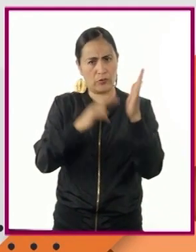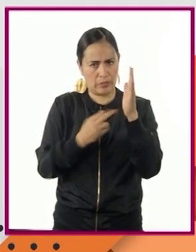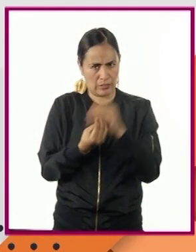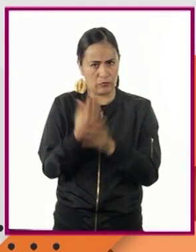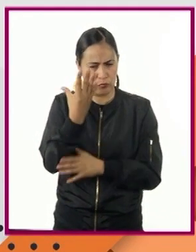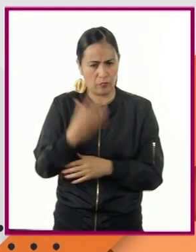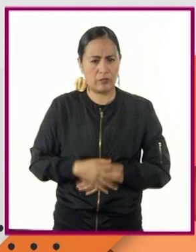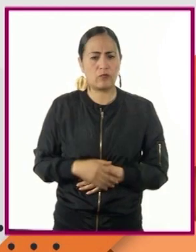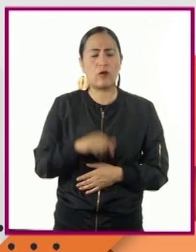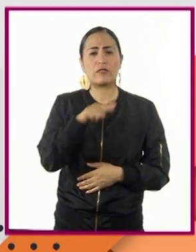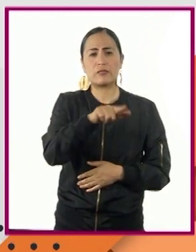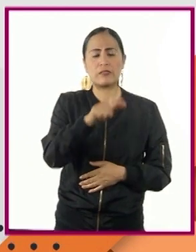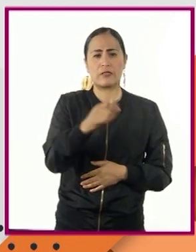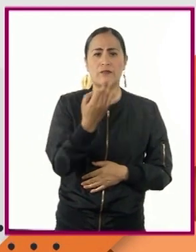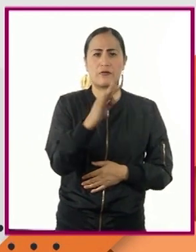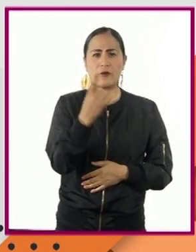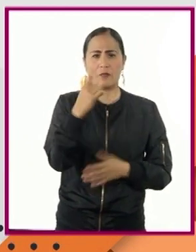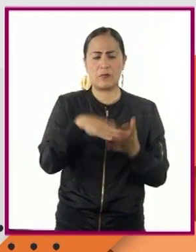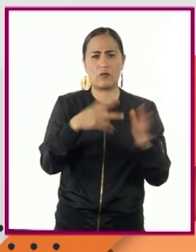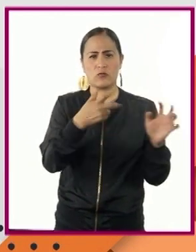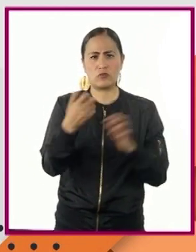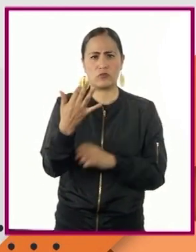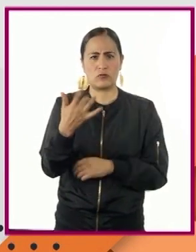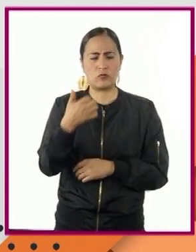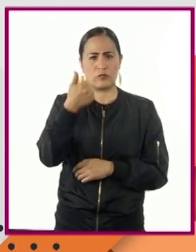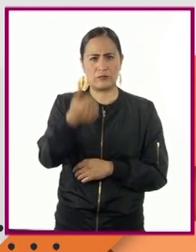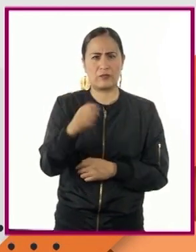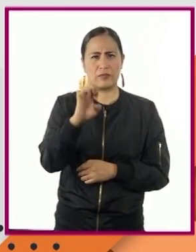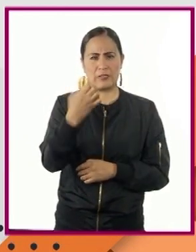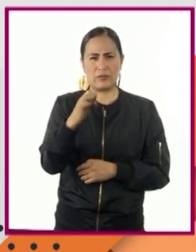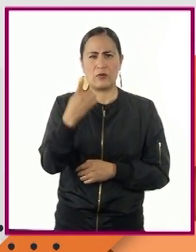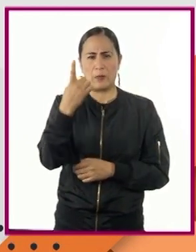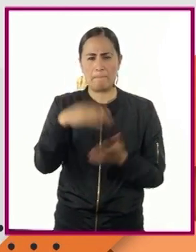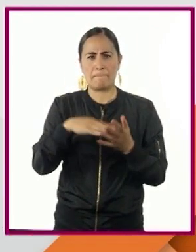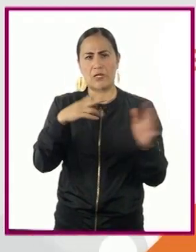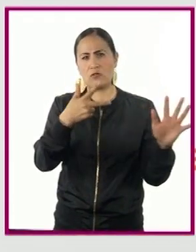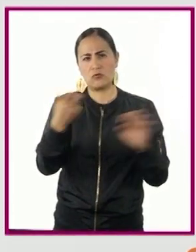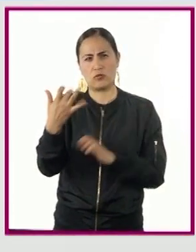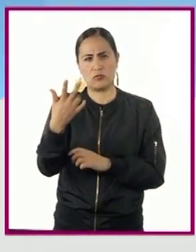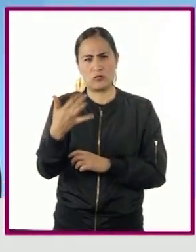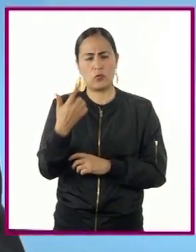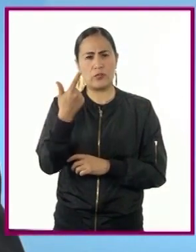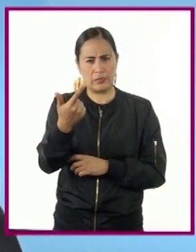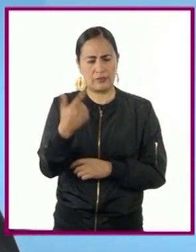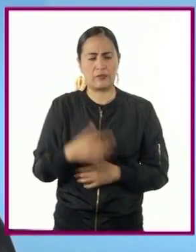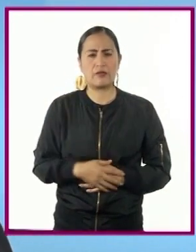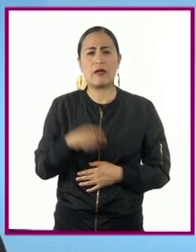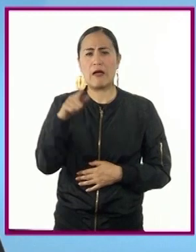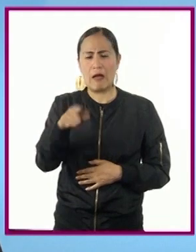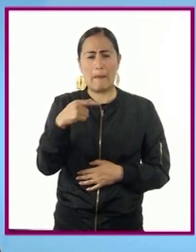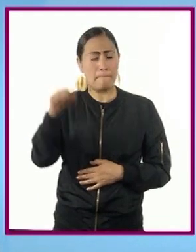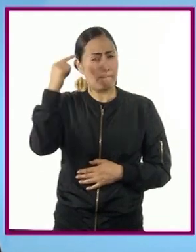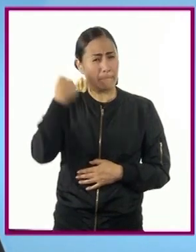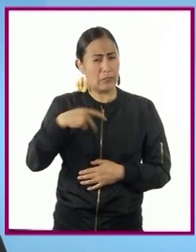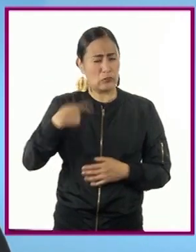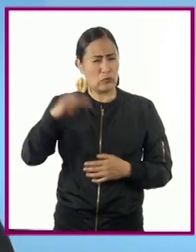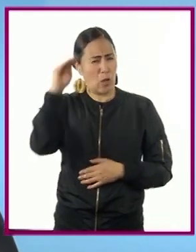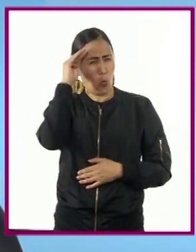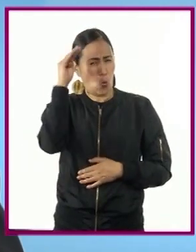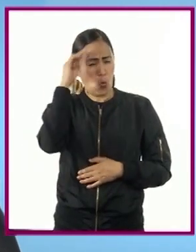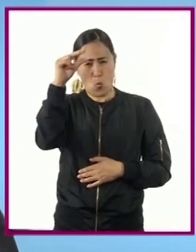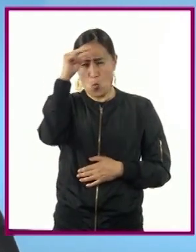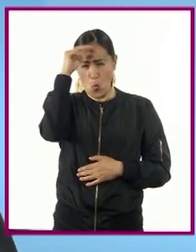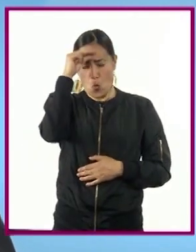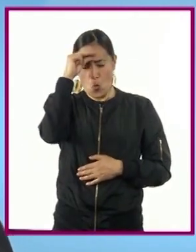sesionó de febrero de 1856 a enero de 1857. En él se reunieron las mentes más brillantes de su